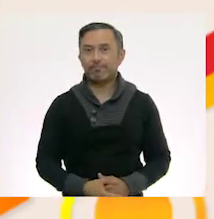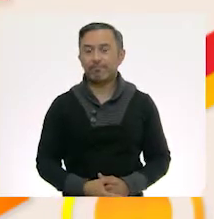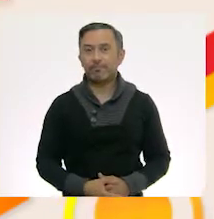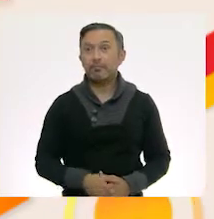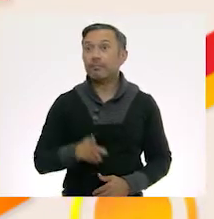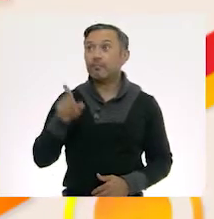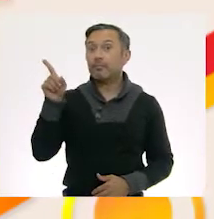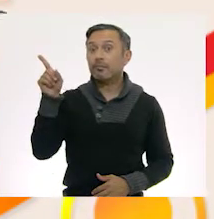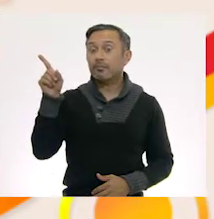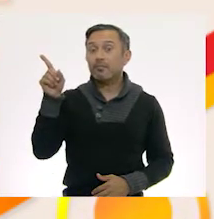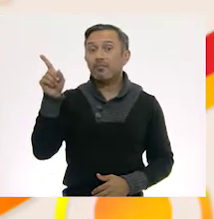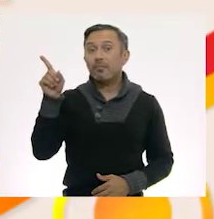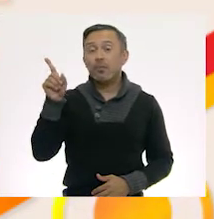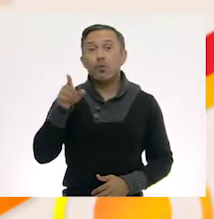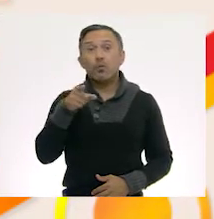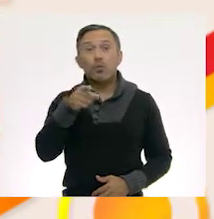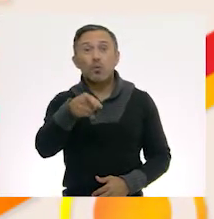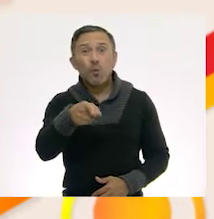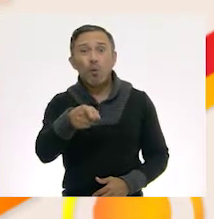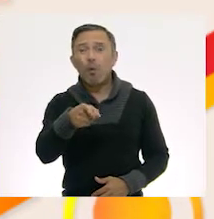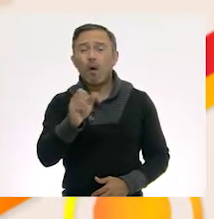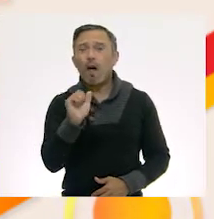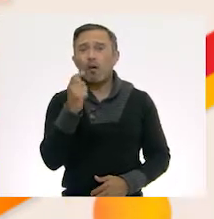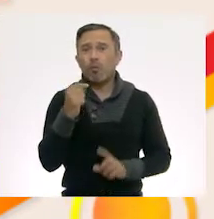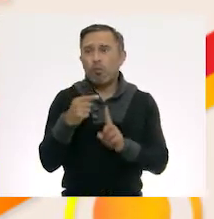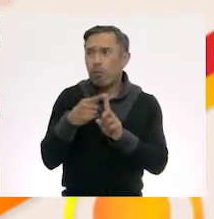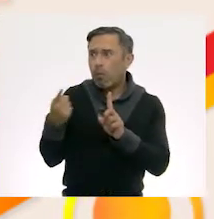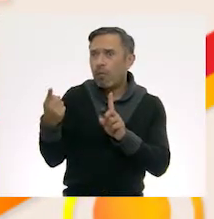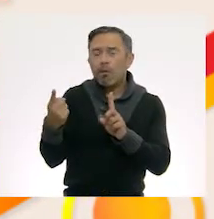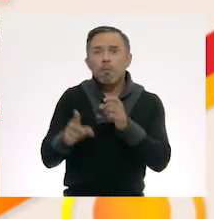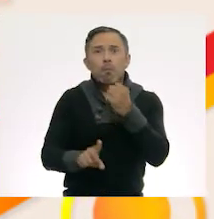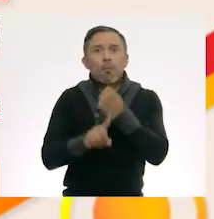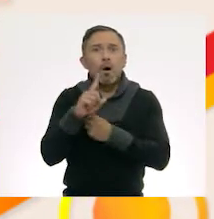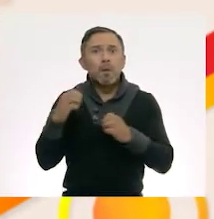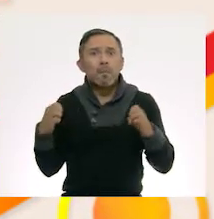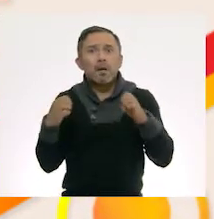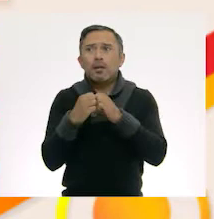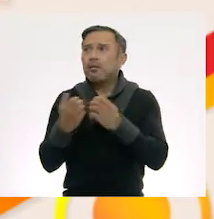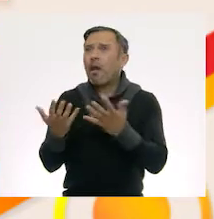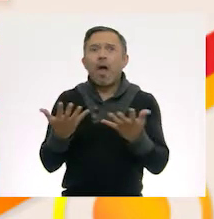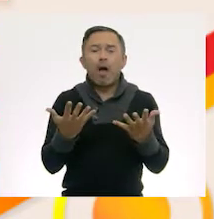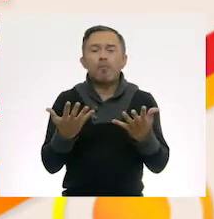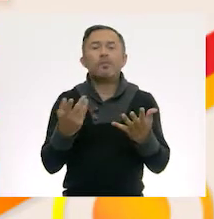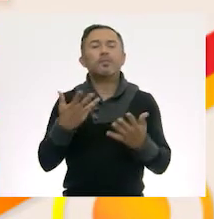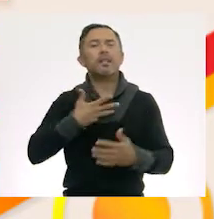número puedes llamar cuando tú o alguien cerca de ti tenga una emergencia.